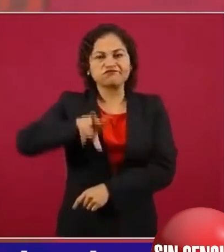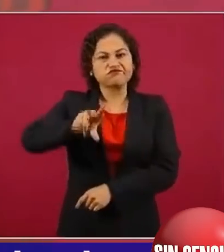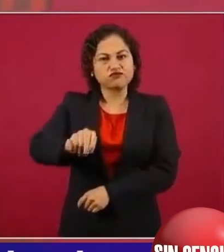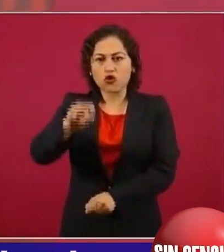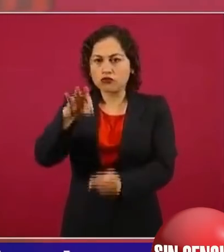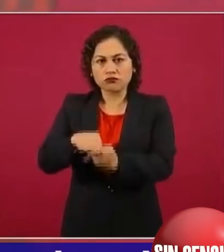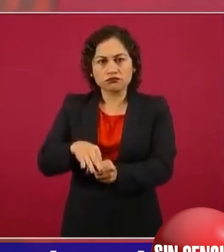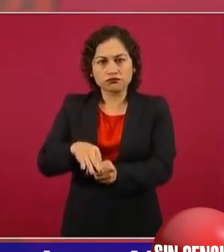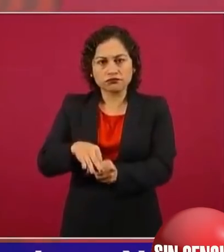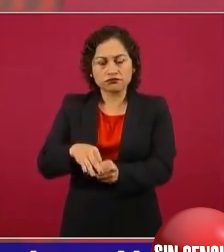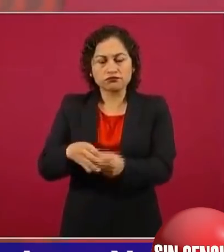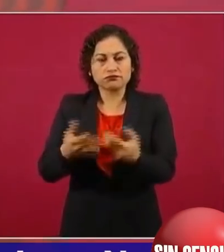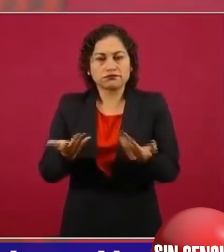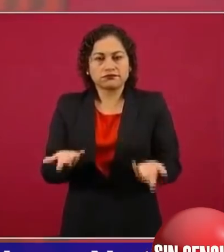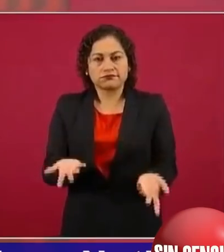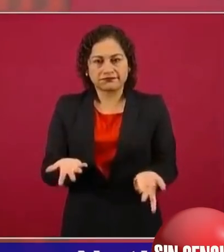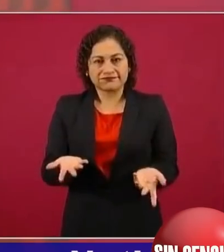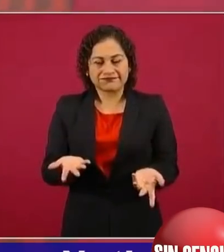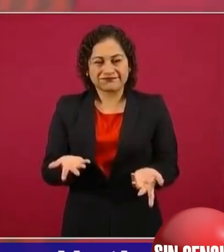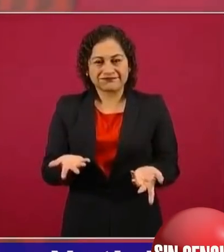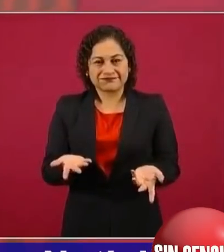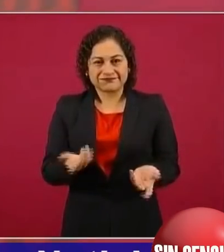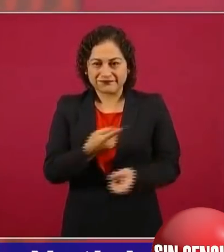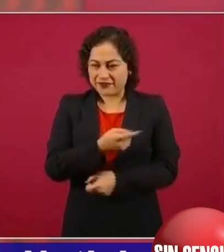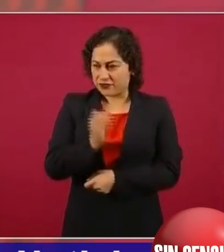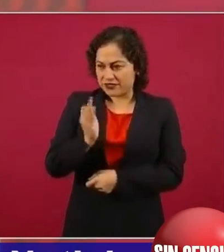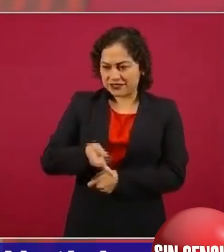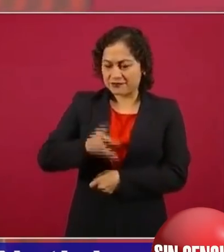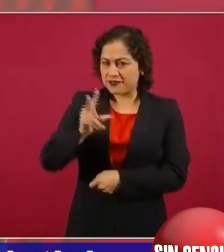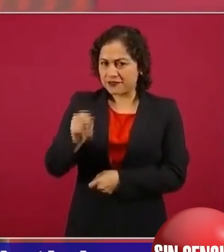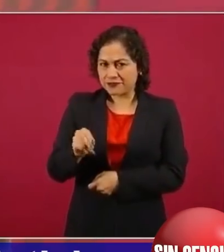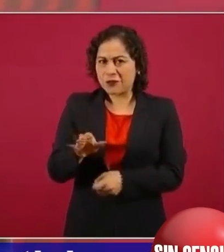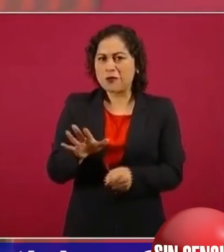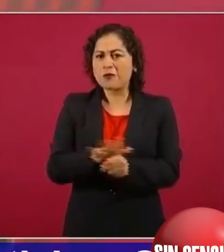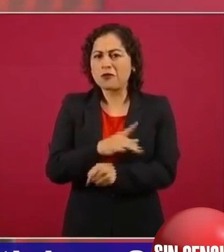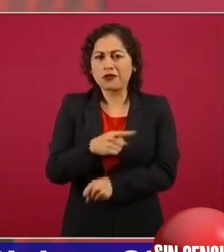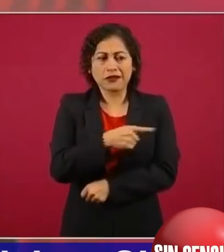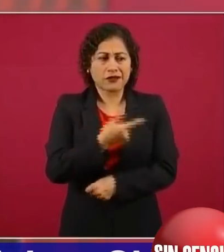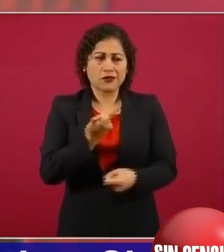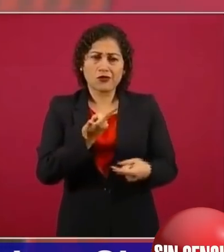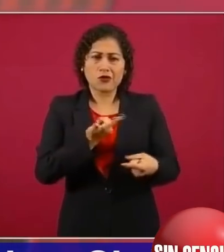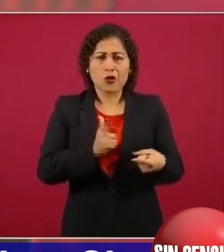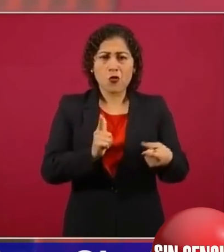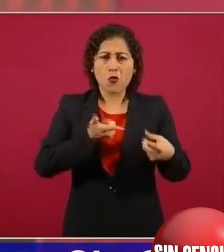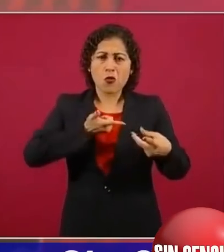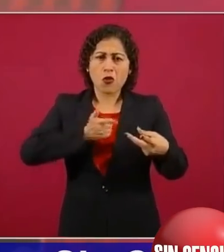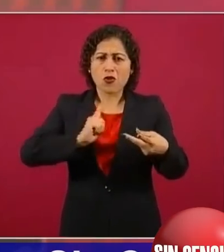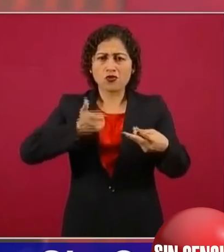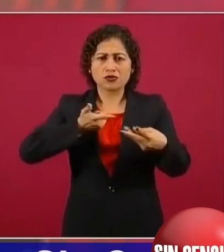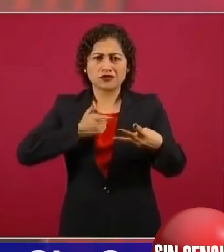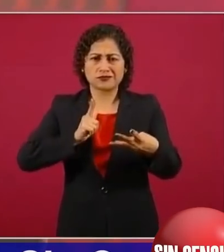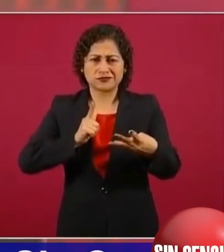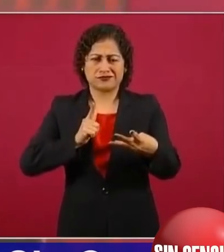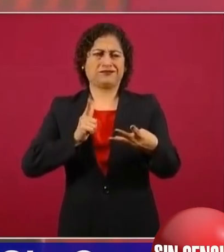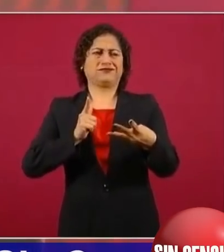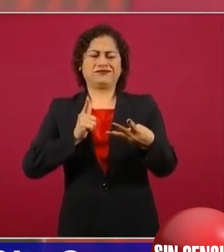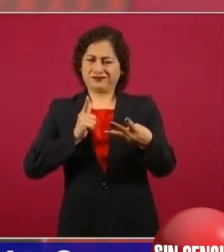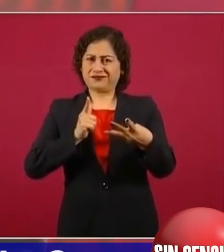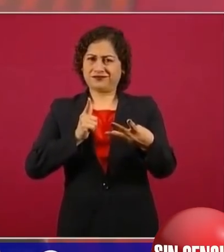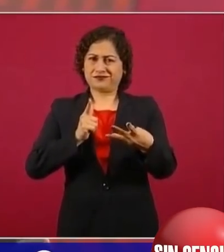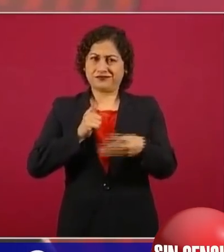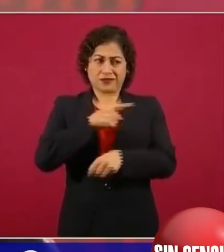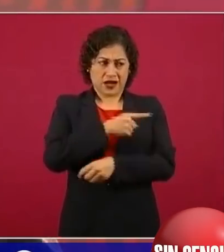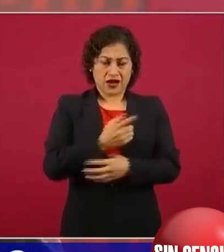Entonces, no les gusta lo que, según ellos, sostienen